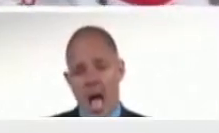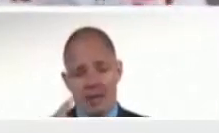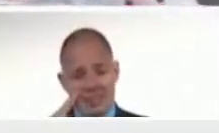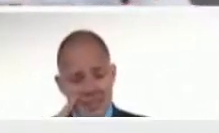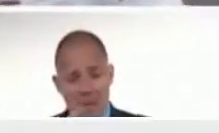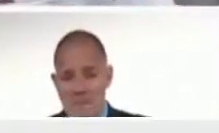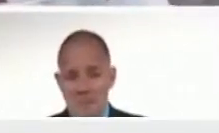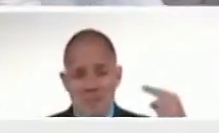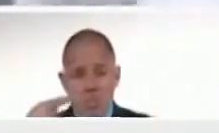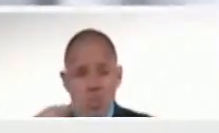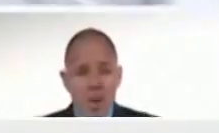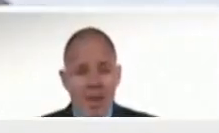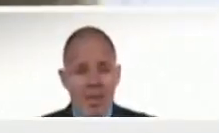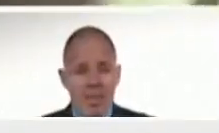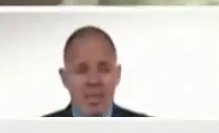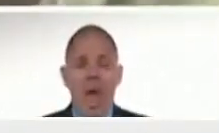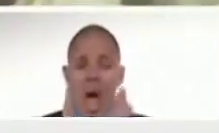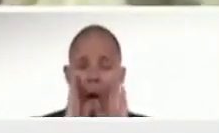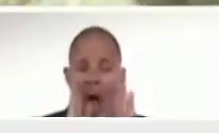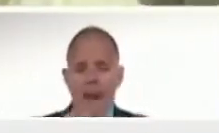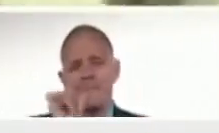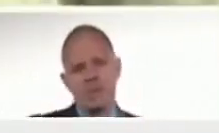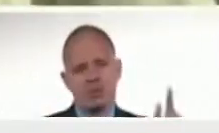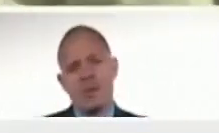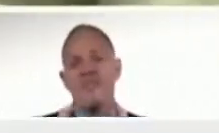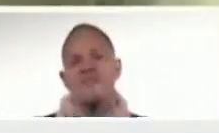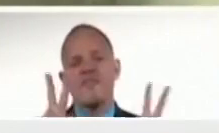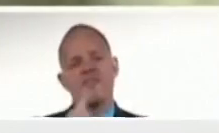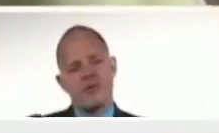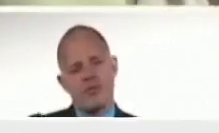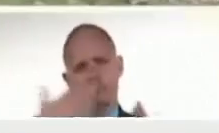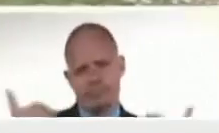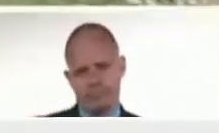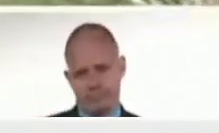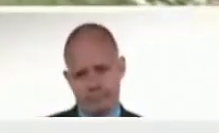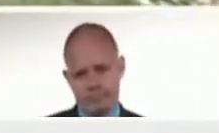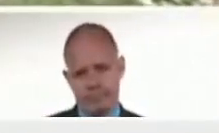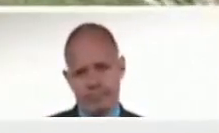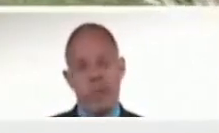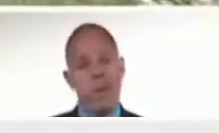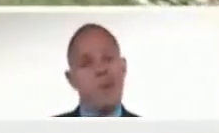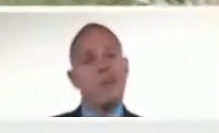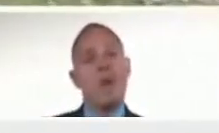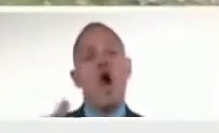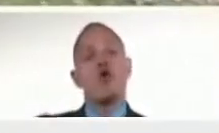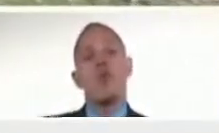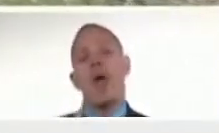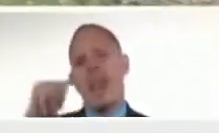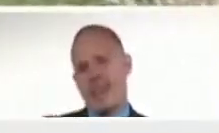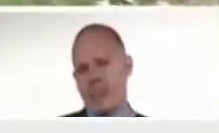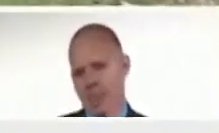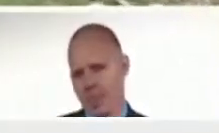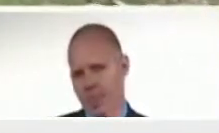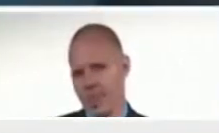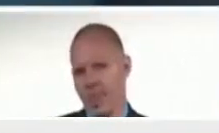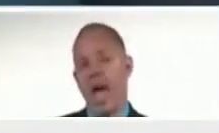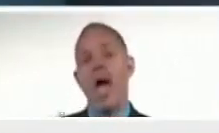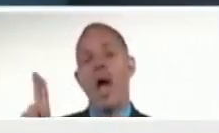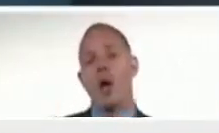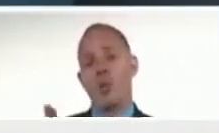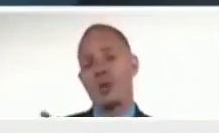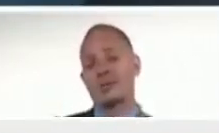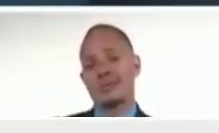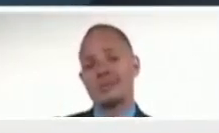poder realizar en los chequeos necesarios y saber cuál era su estado y también ellos fueron posteriormente hospedado en un